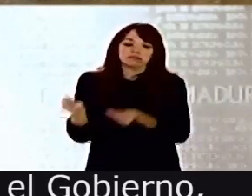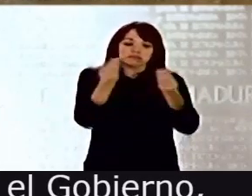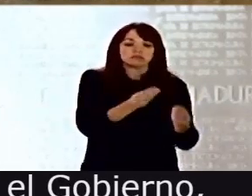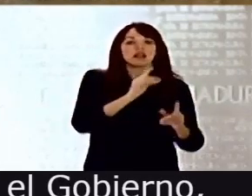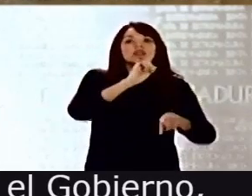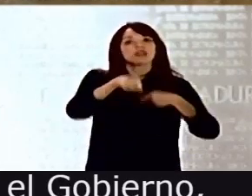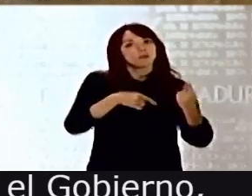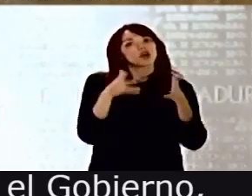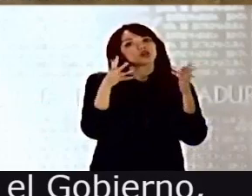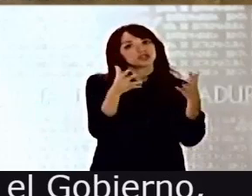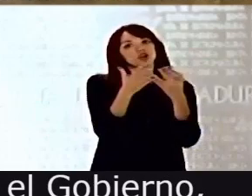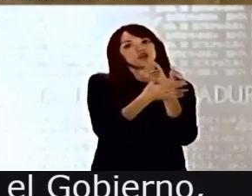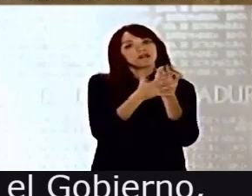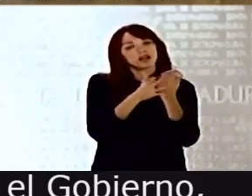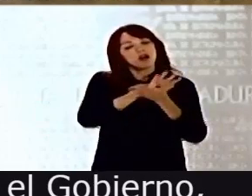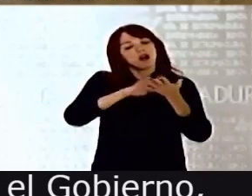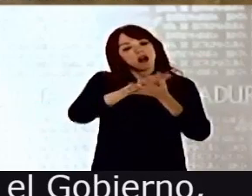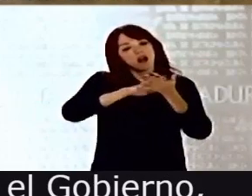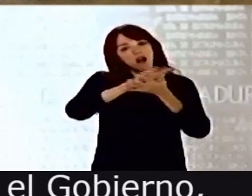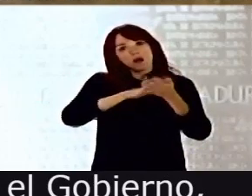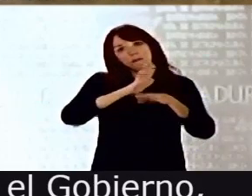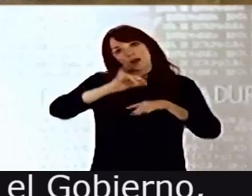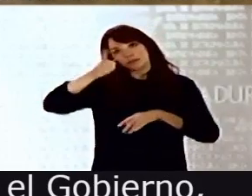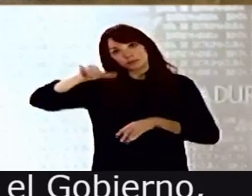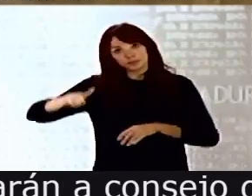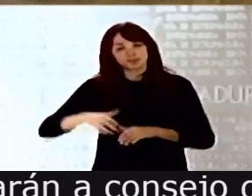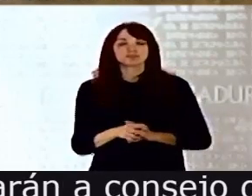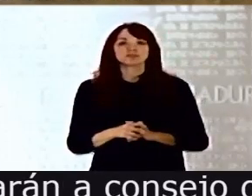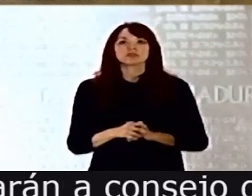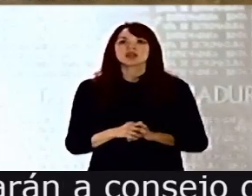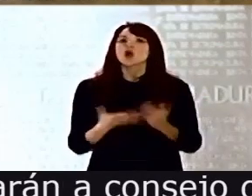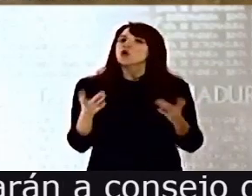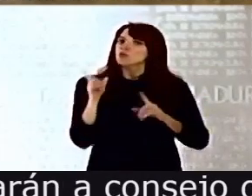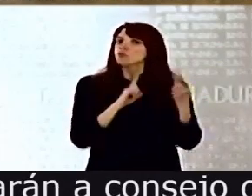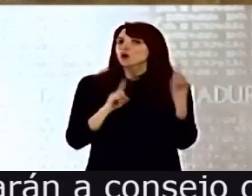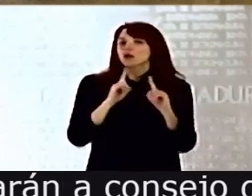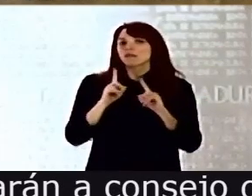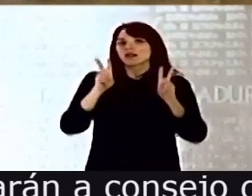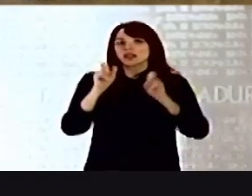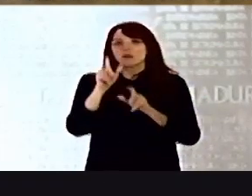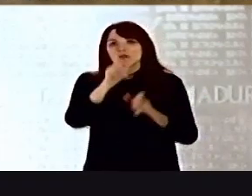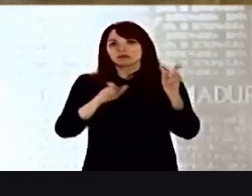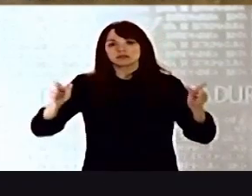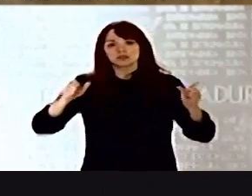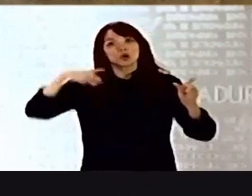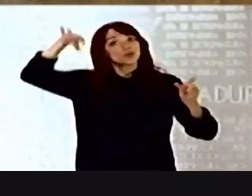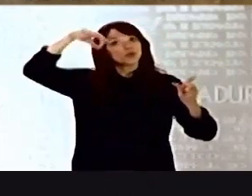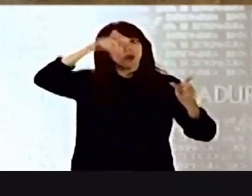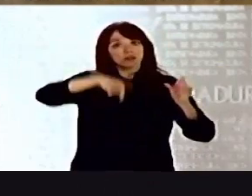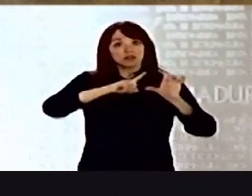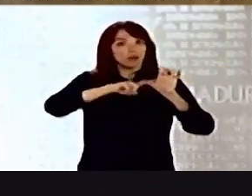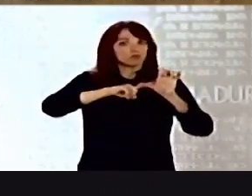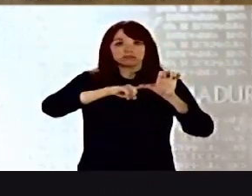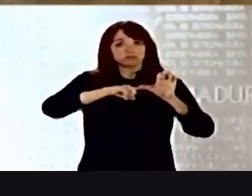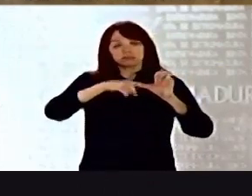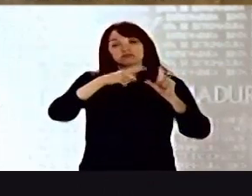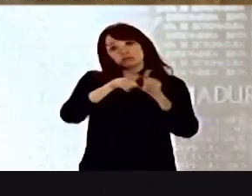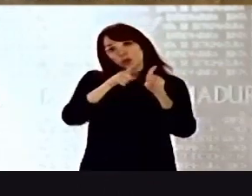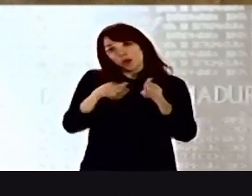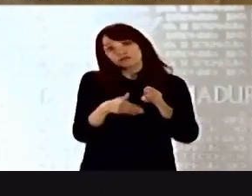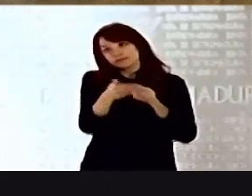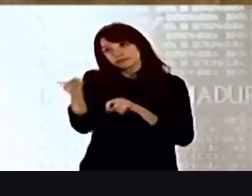de Gobierno para ponerlas en marcha. Tenemos un problema poblacional que no es único de Extremadura y que yo resumo en una frase